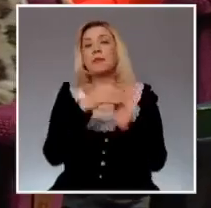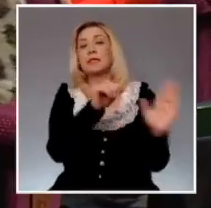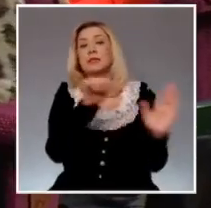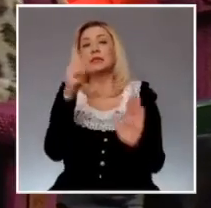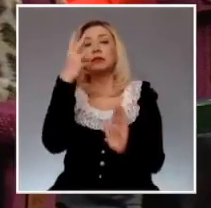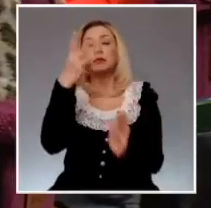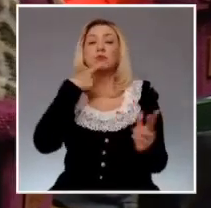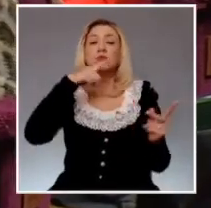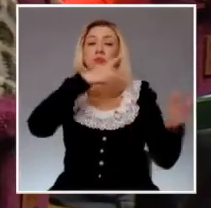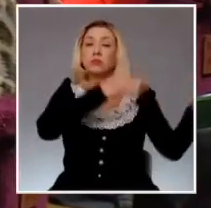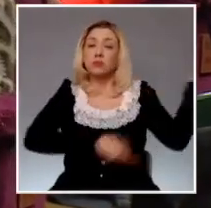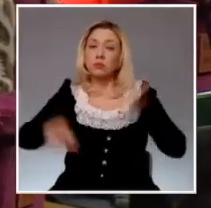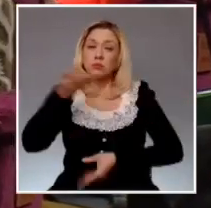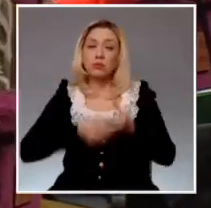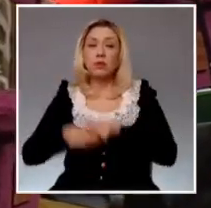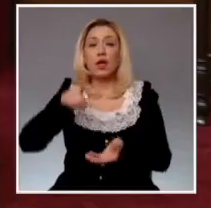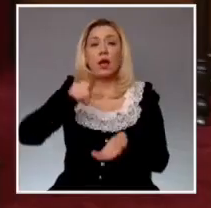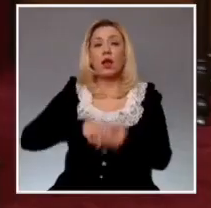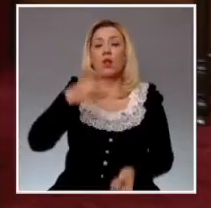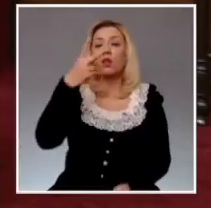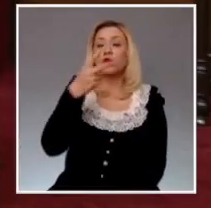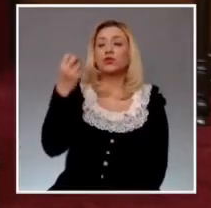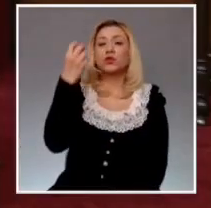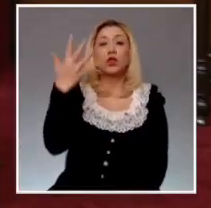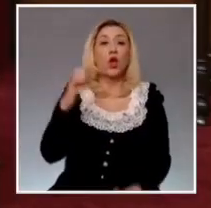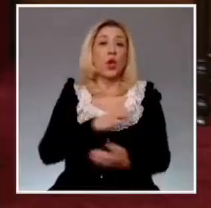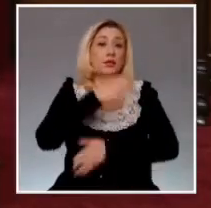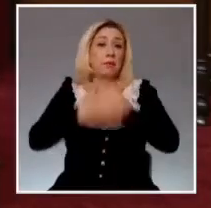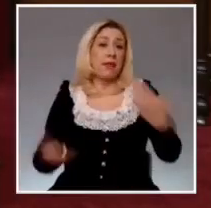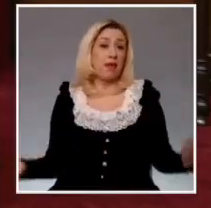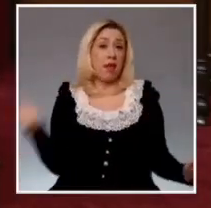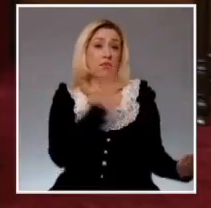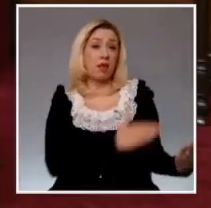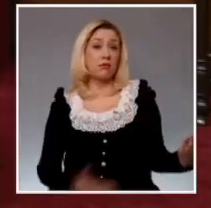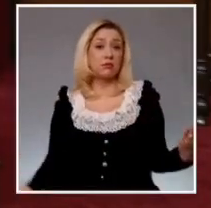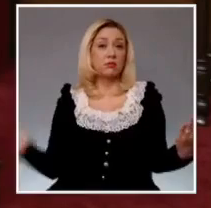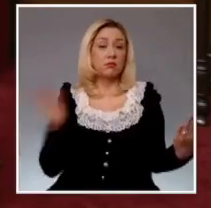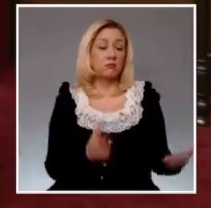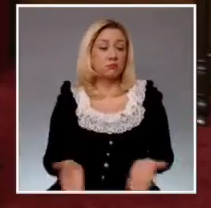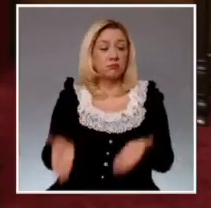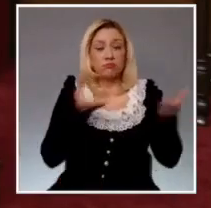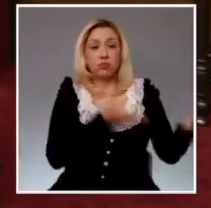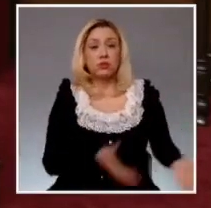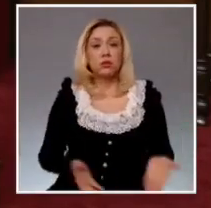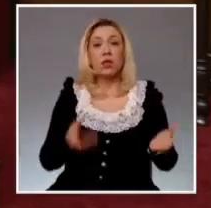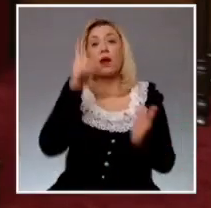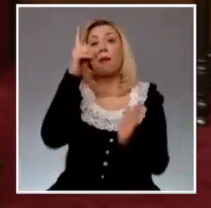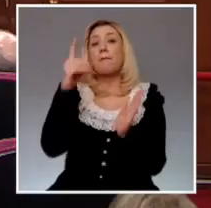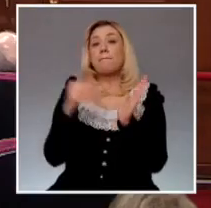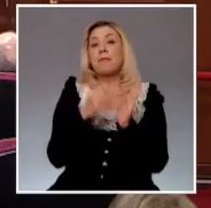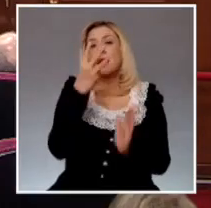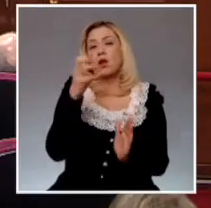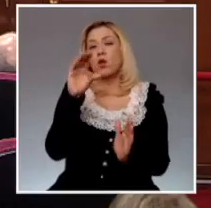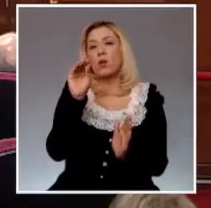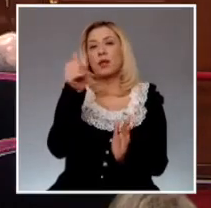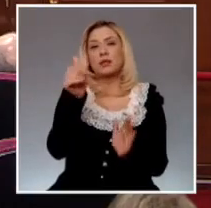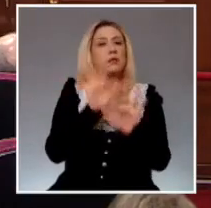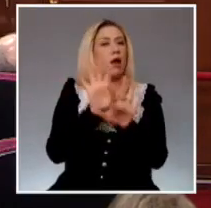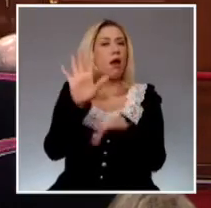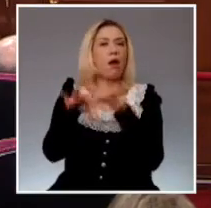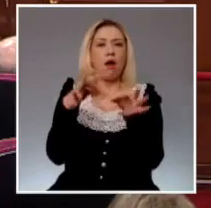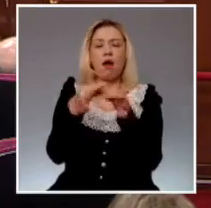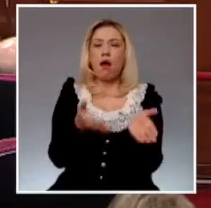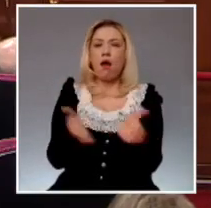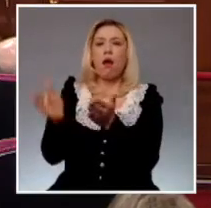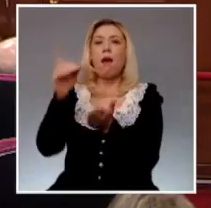a 205 expedientes. De ellos, egresaron 1.396, de los cuales